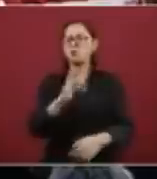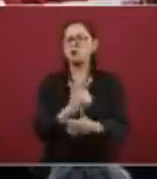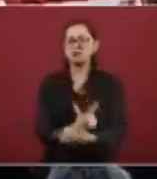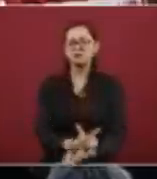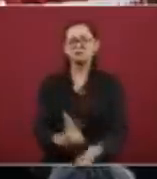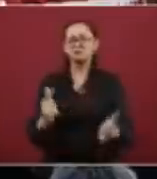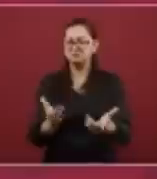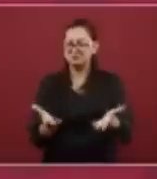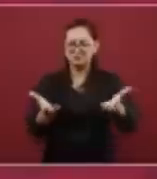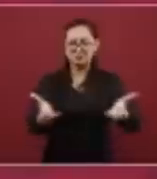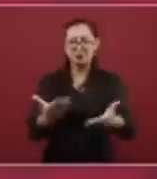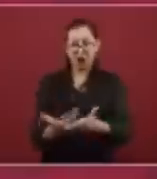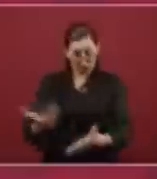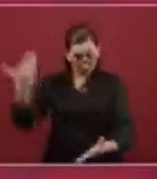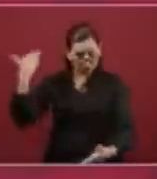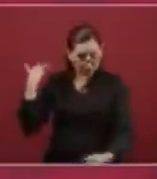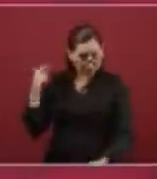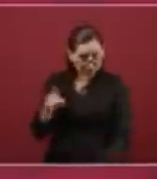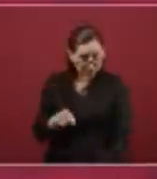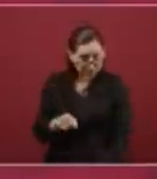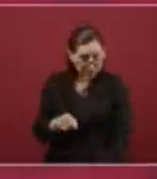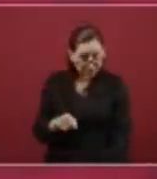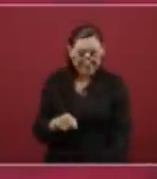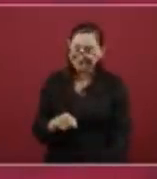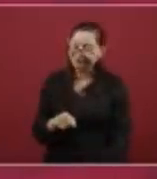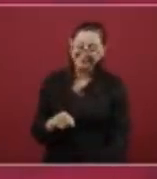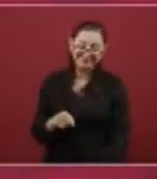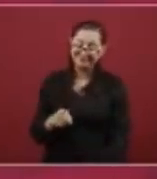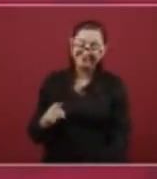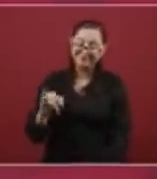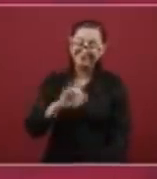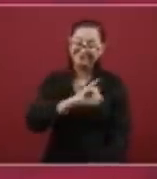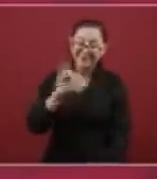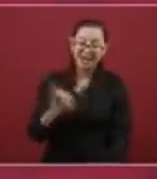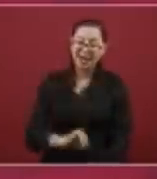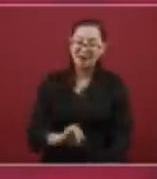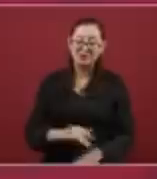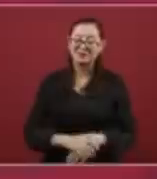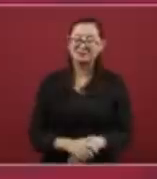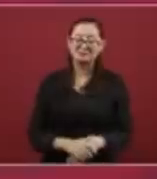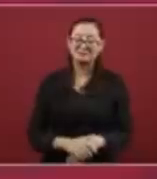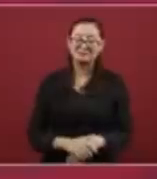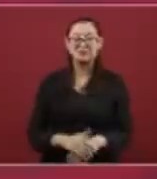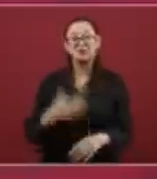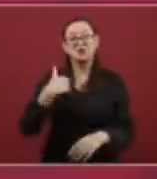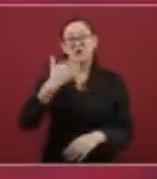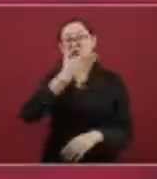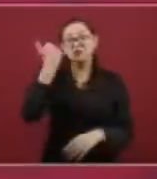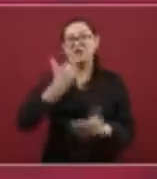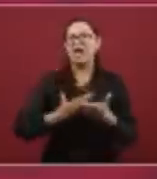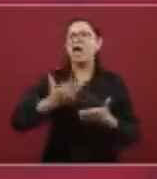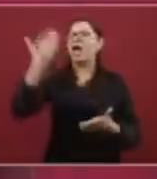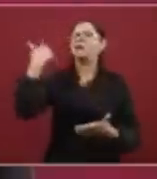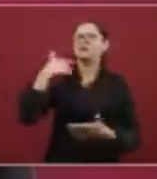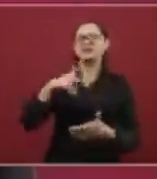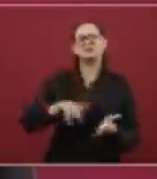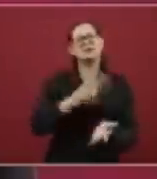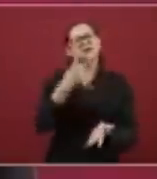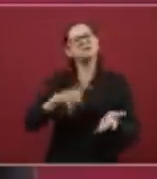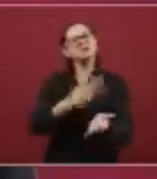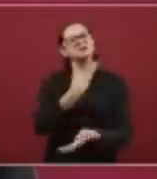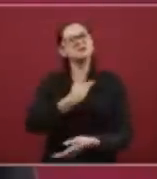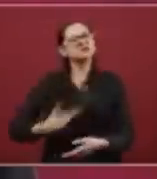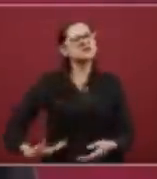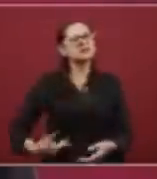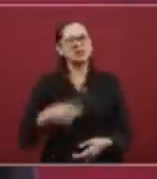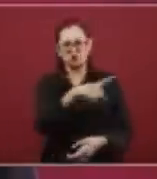Esto no se hacía antes. Yo no sé cada cuándo tenían ruedas de prensa los anteriores